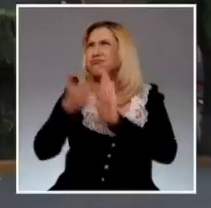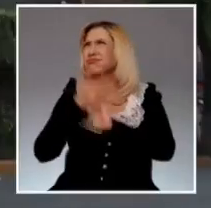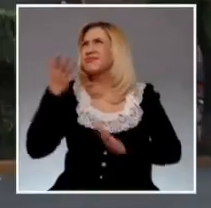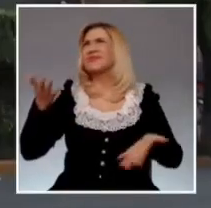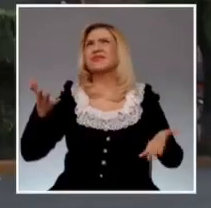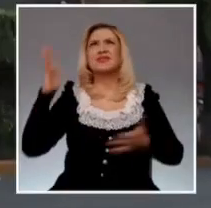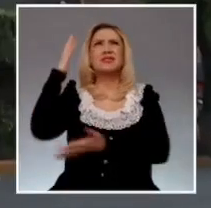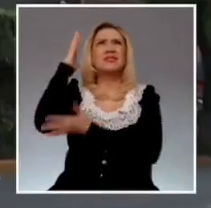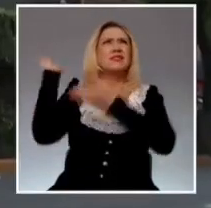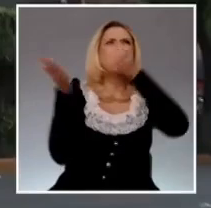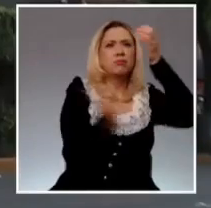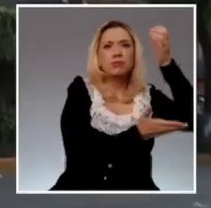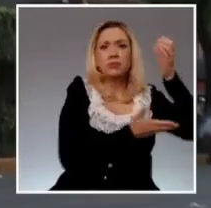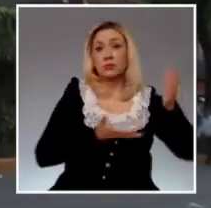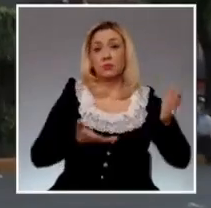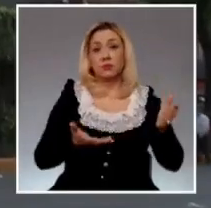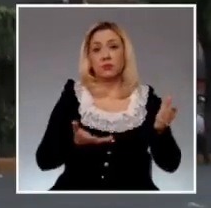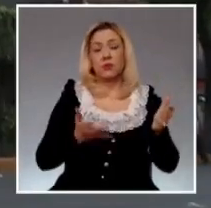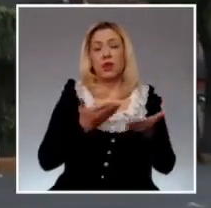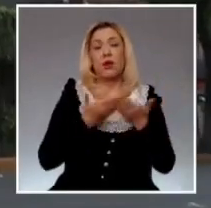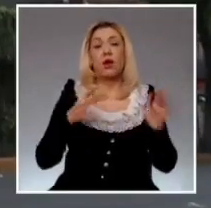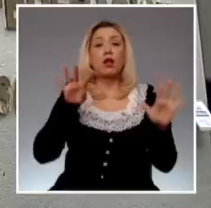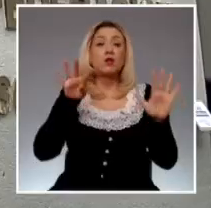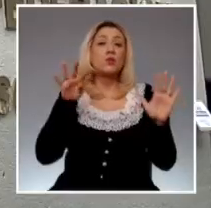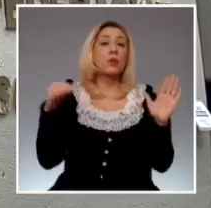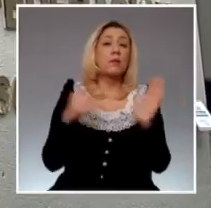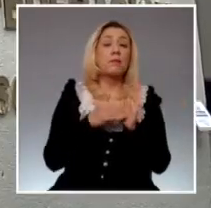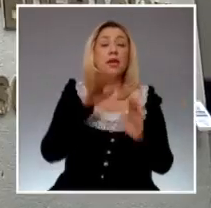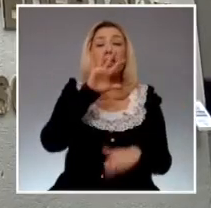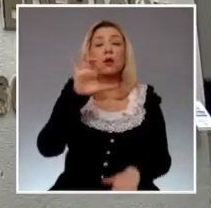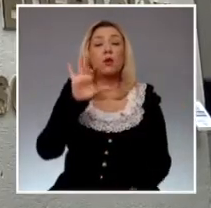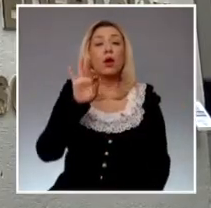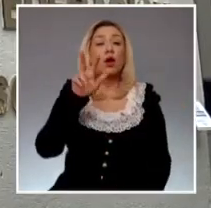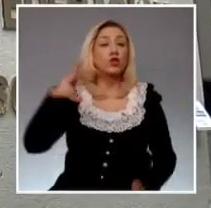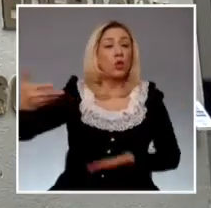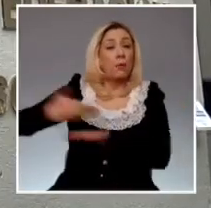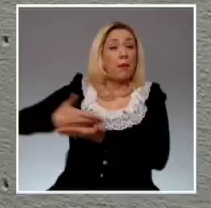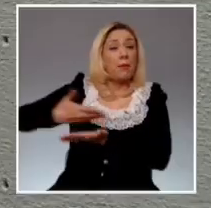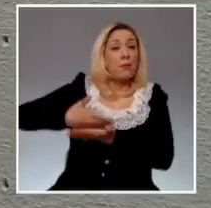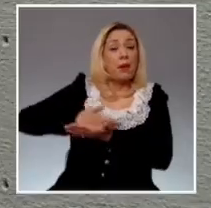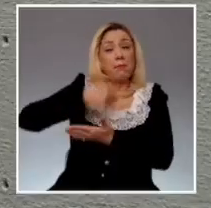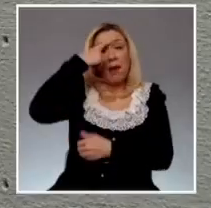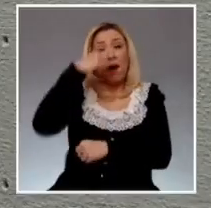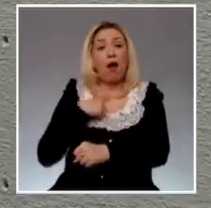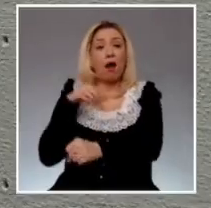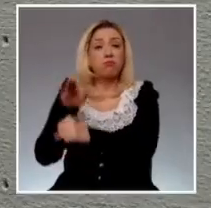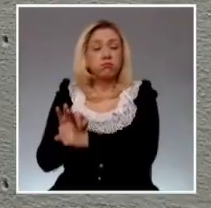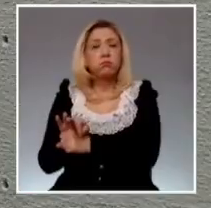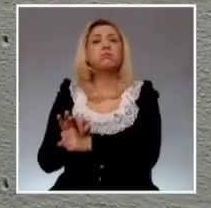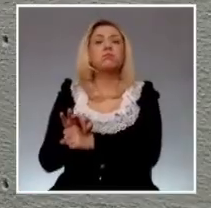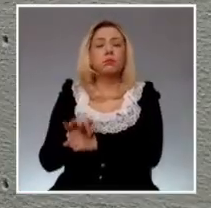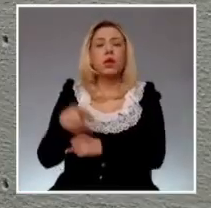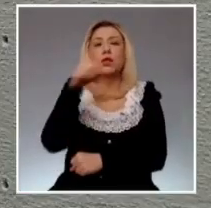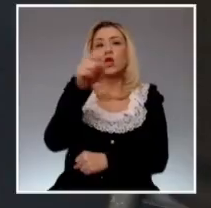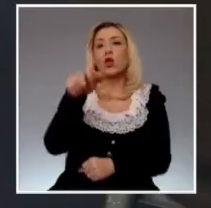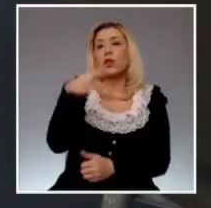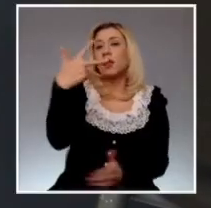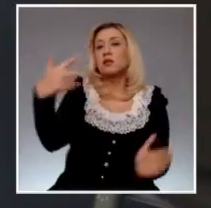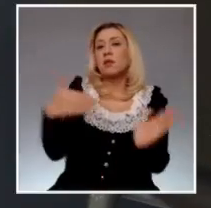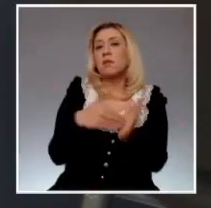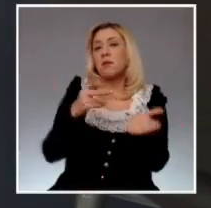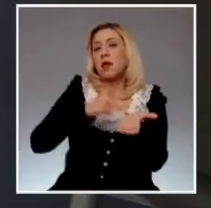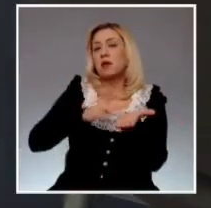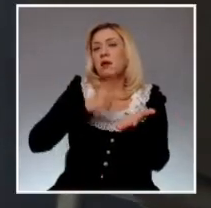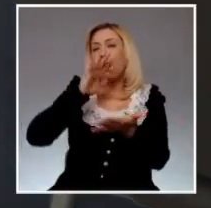aceptó 19.548 solicitudes de defensa y realizó más de 113.000 visitas carcelarias. Además,